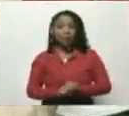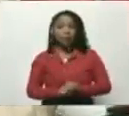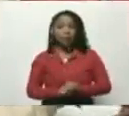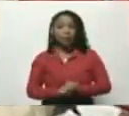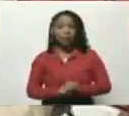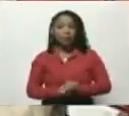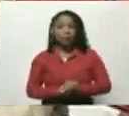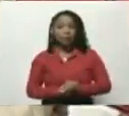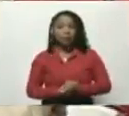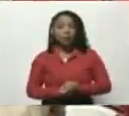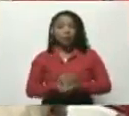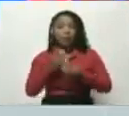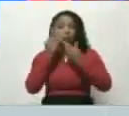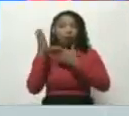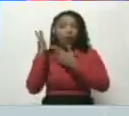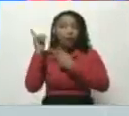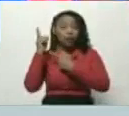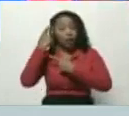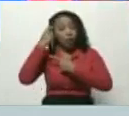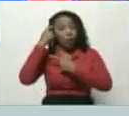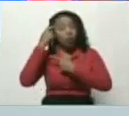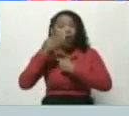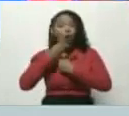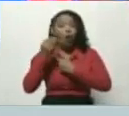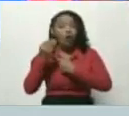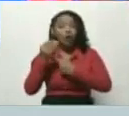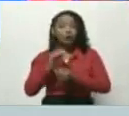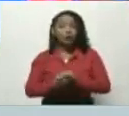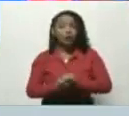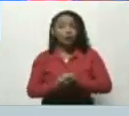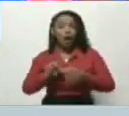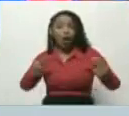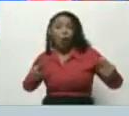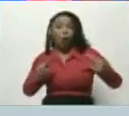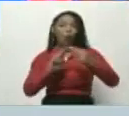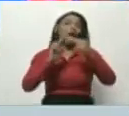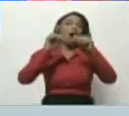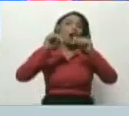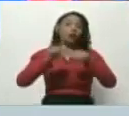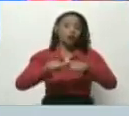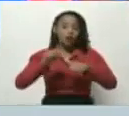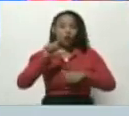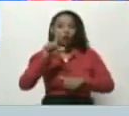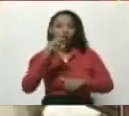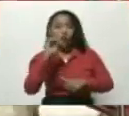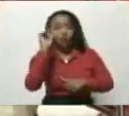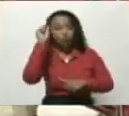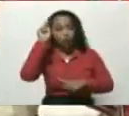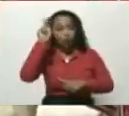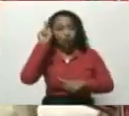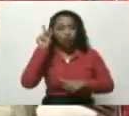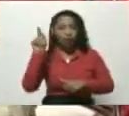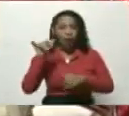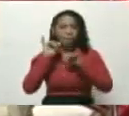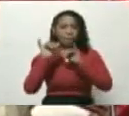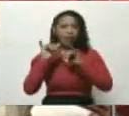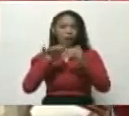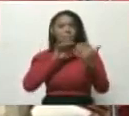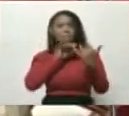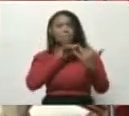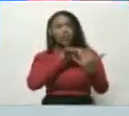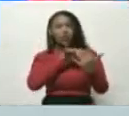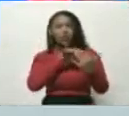Y es bueno de esos recuerdos de juventud reencontrarnos aquí, profesor Luis Brito, en una misma batalla, en